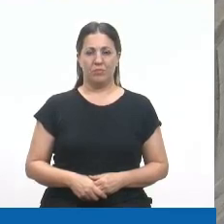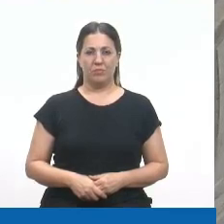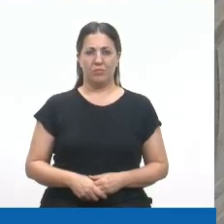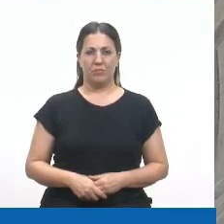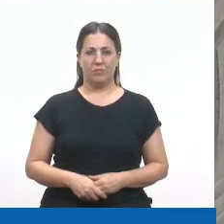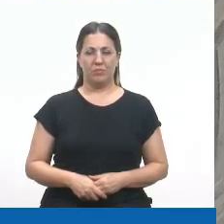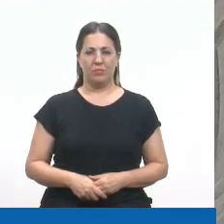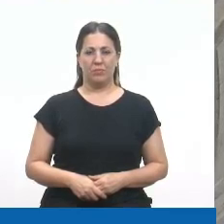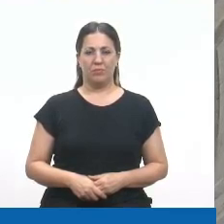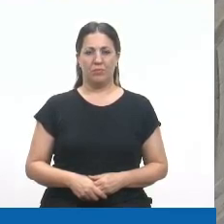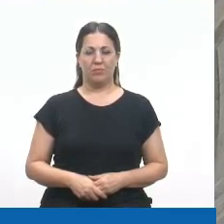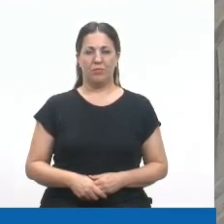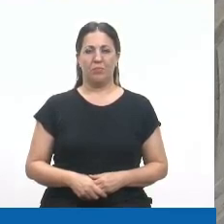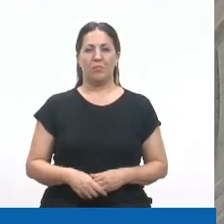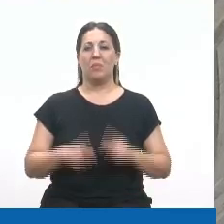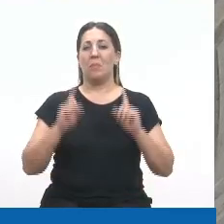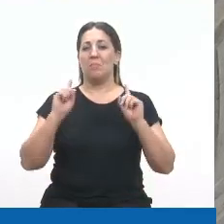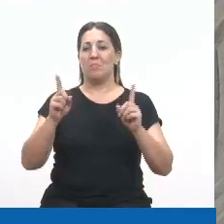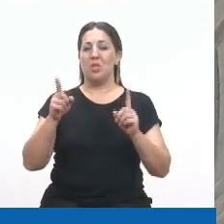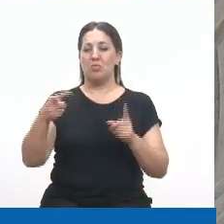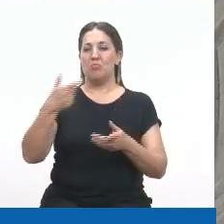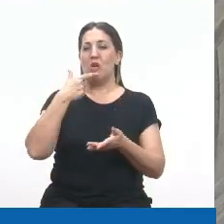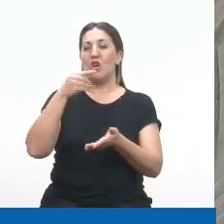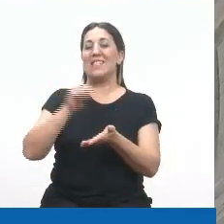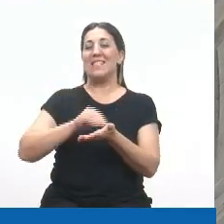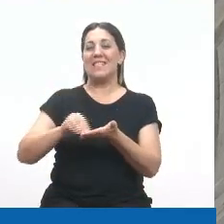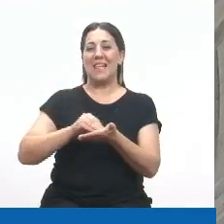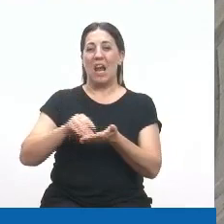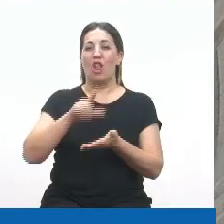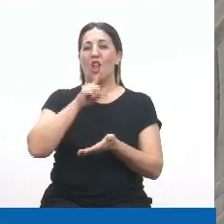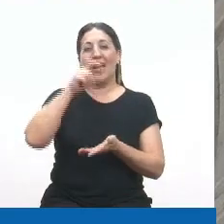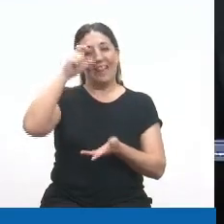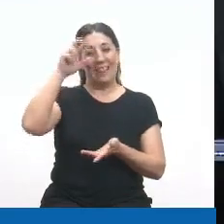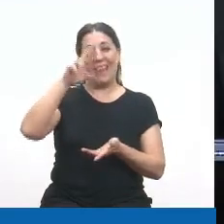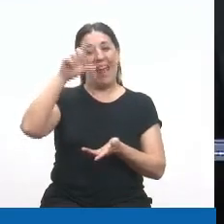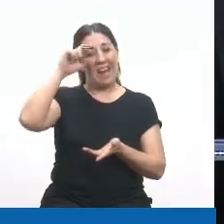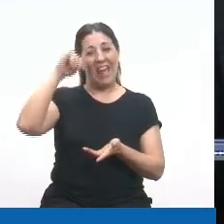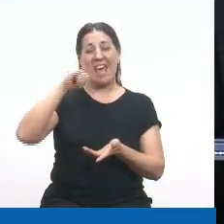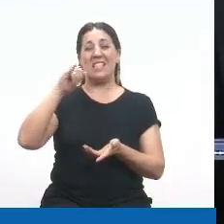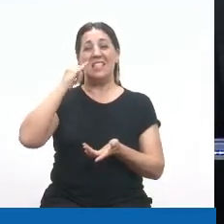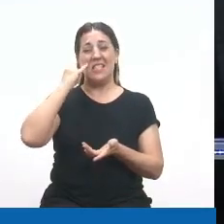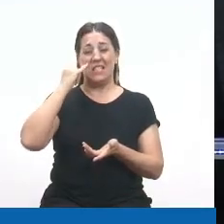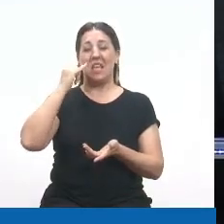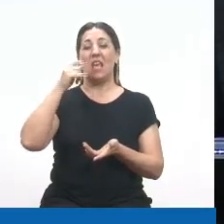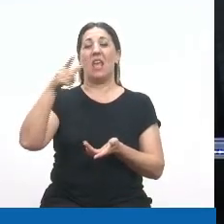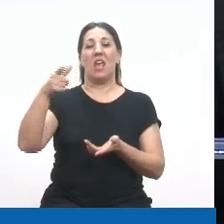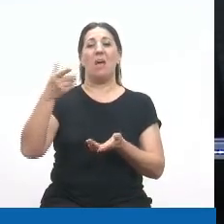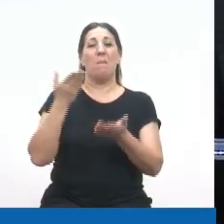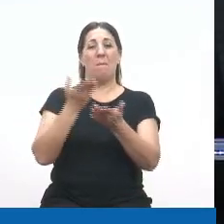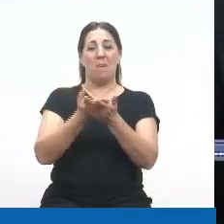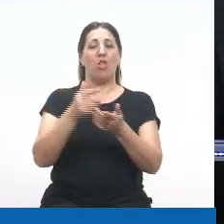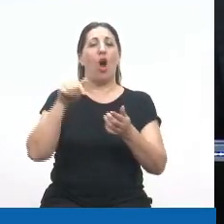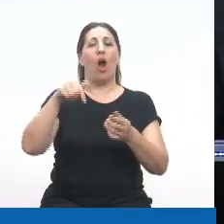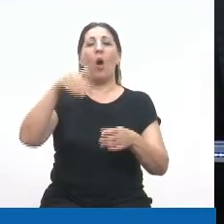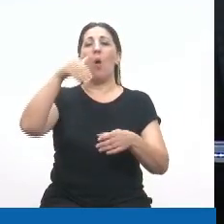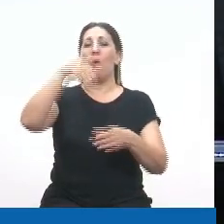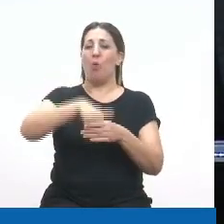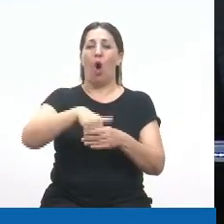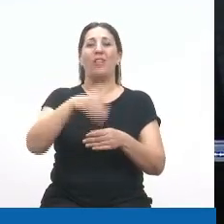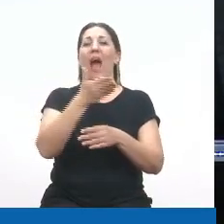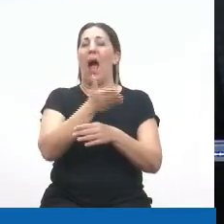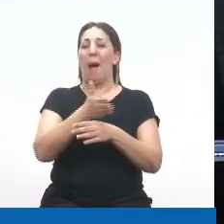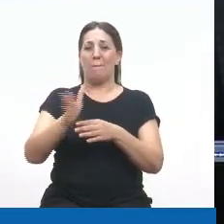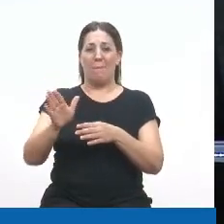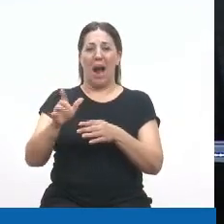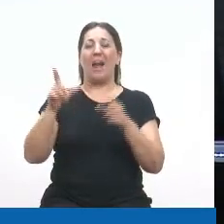En función de lo que acaba de pedir la senadora Terenzi, que fue acompañado por otros senadores, se va a votar aparte